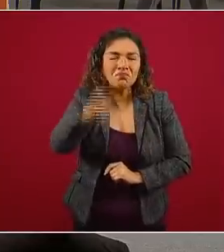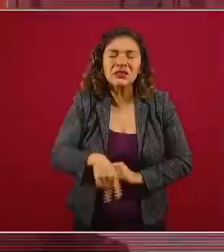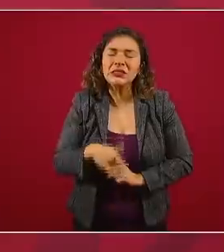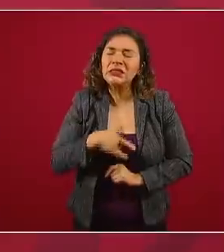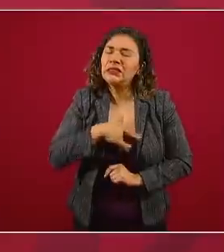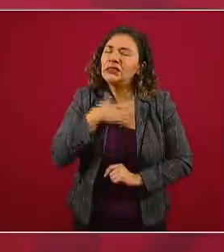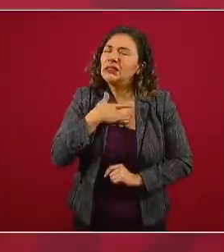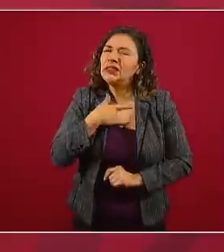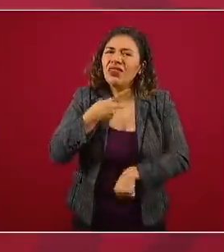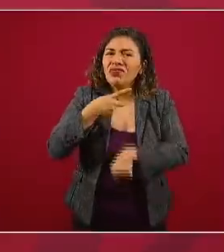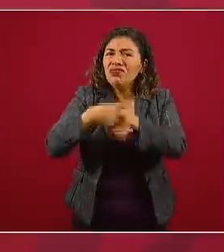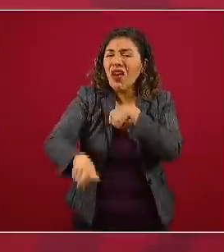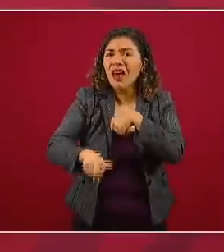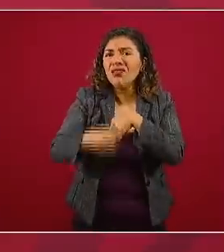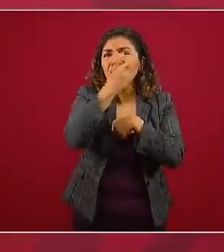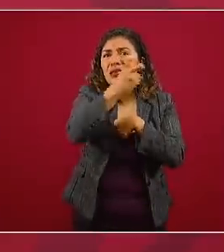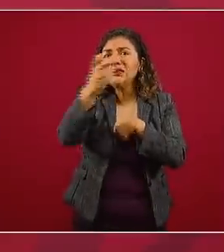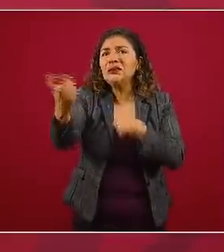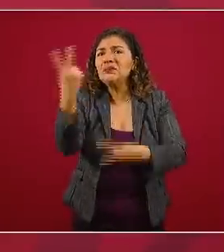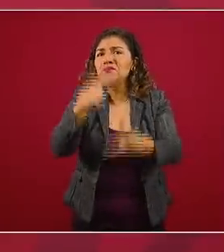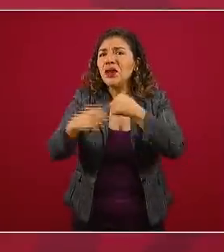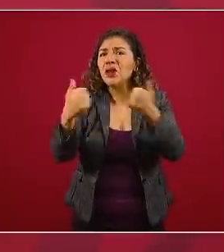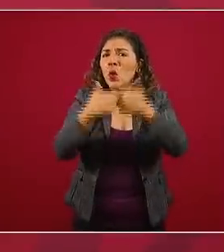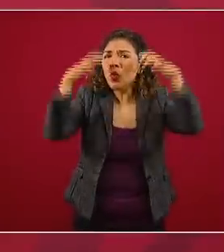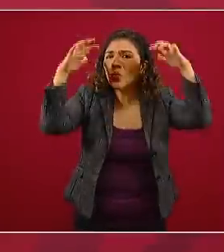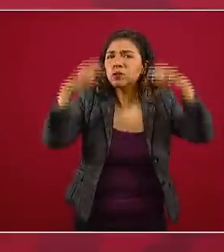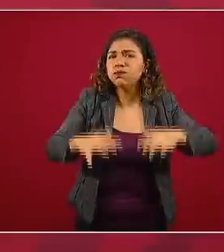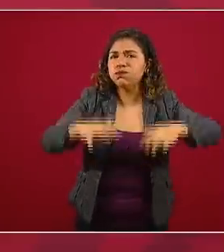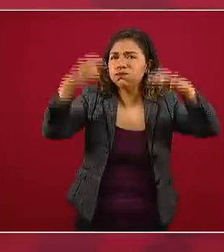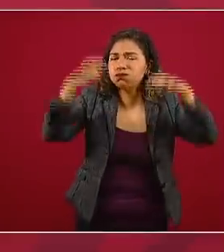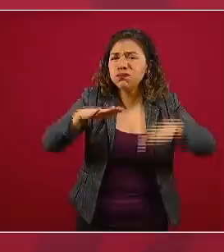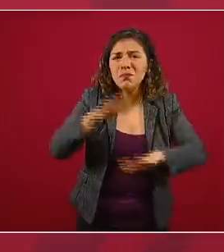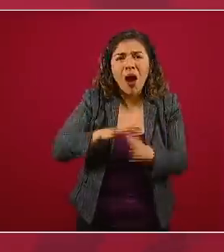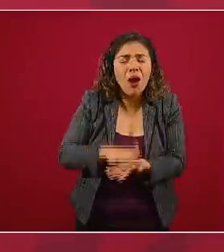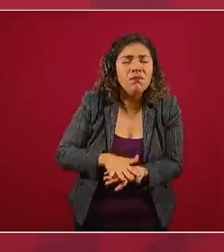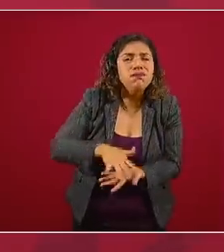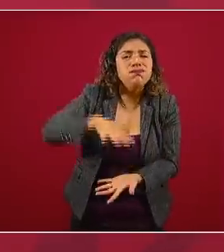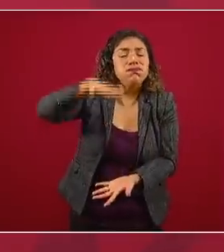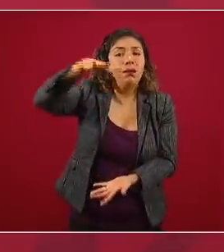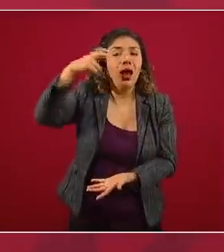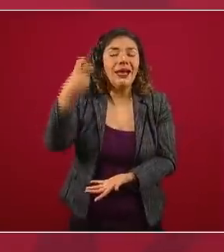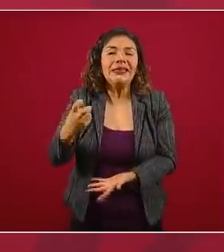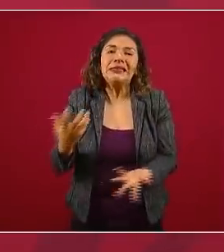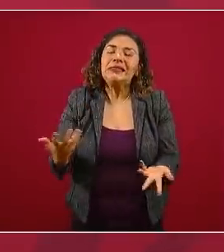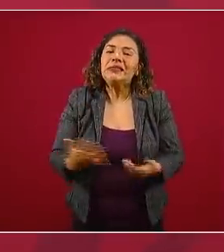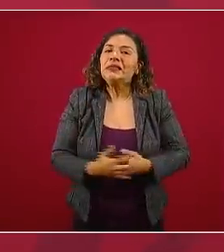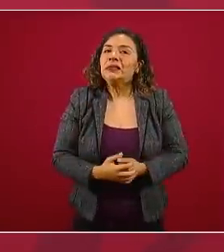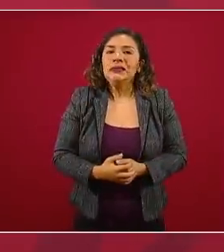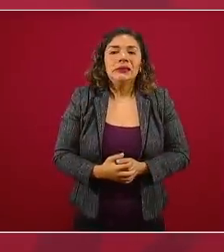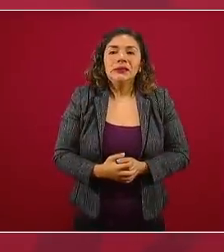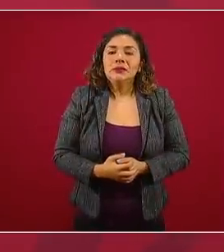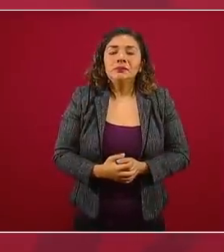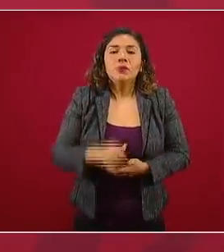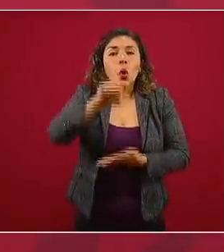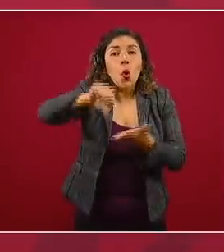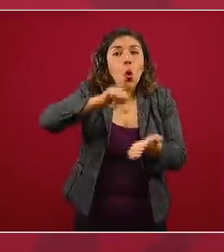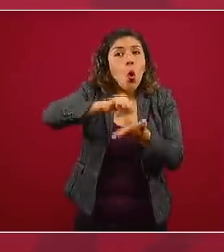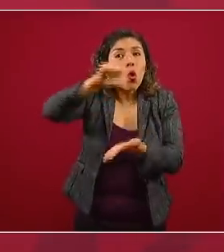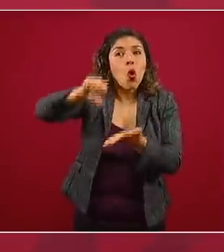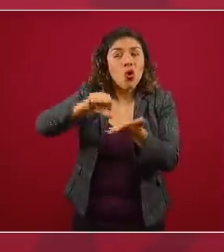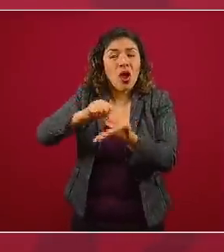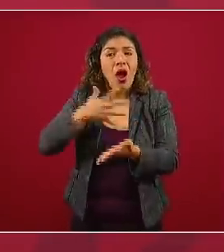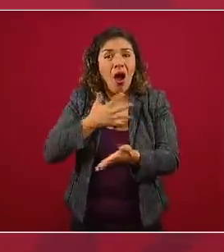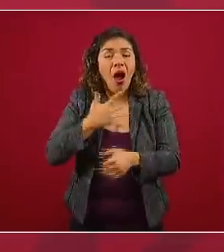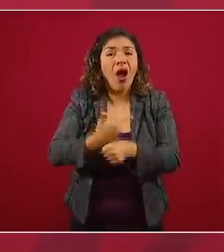los daños que genera la lluvia y caudales de esta dimensión en cuanto a colonias afectadas